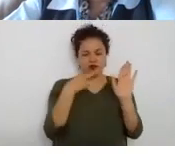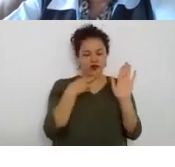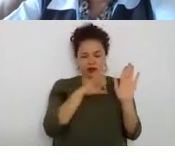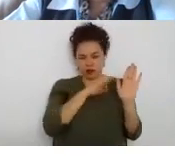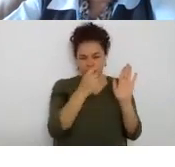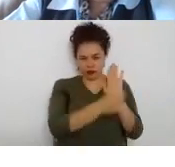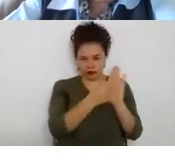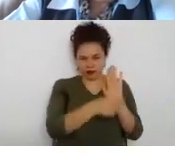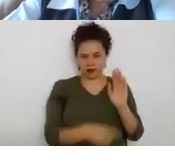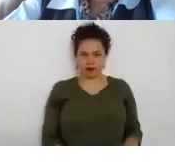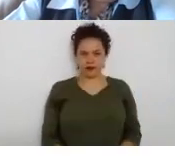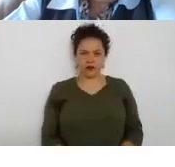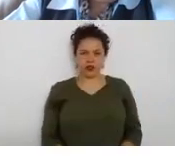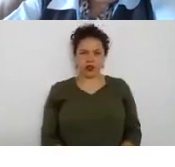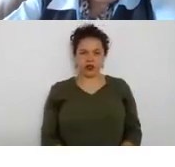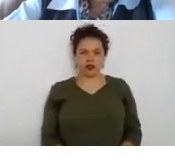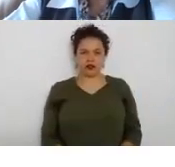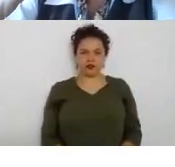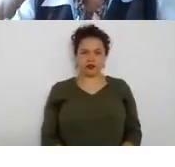¿De acuerdo? Si tuviéramos